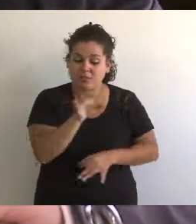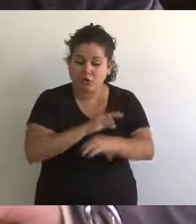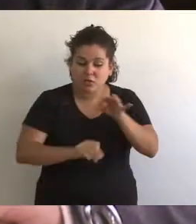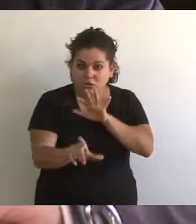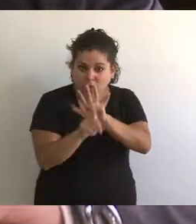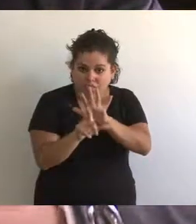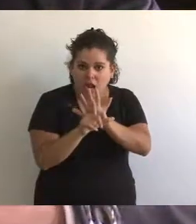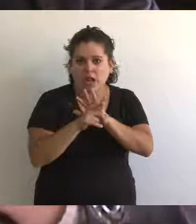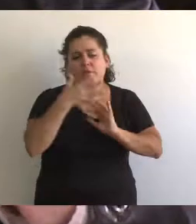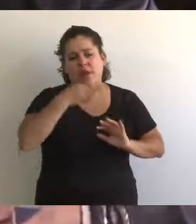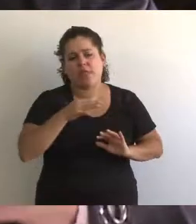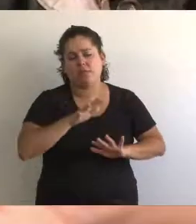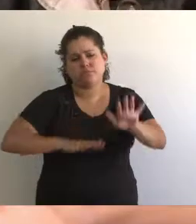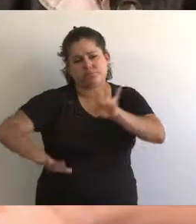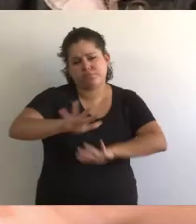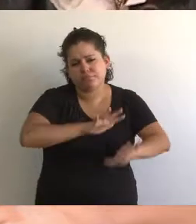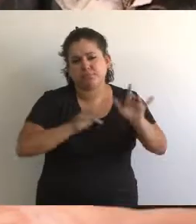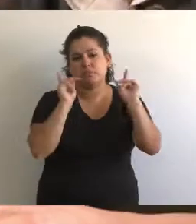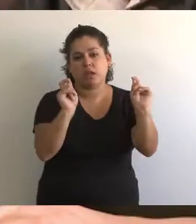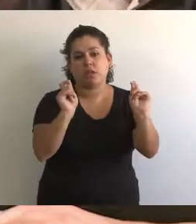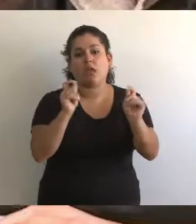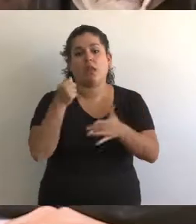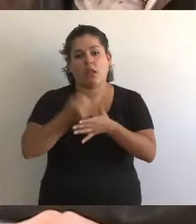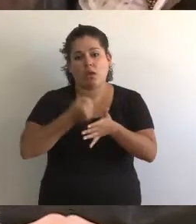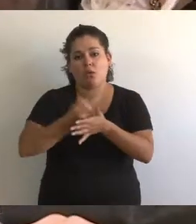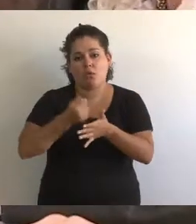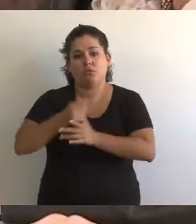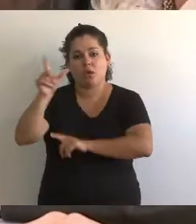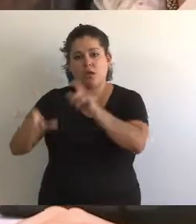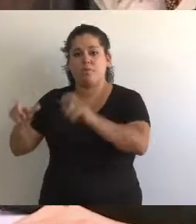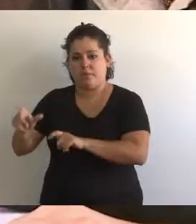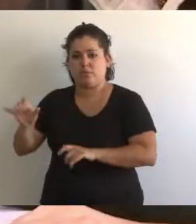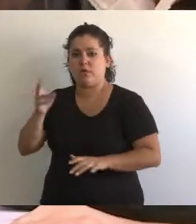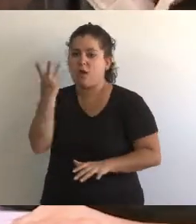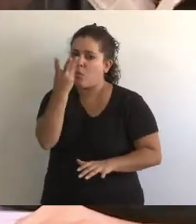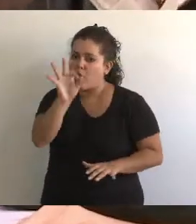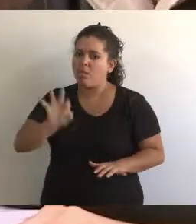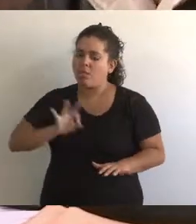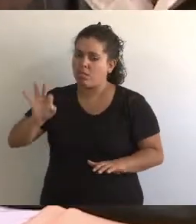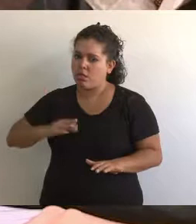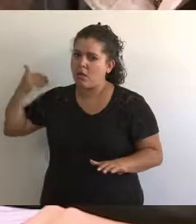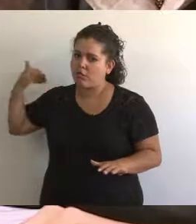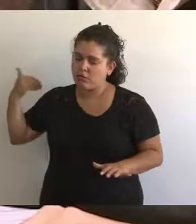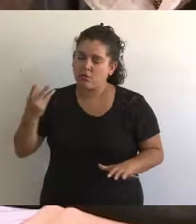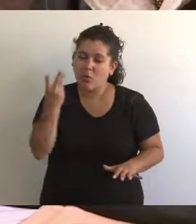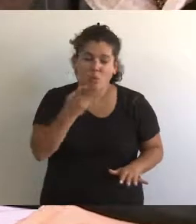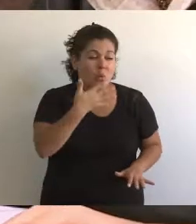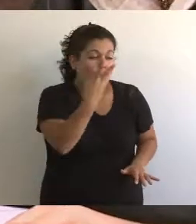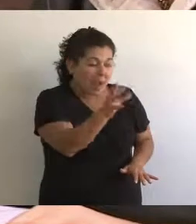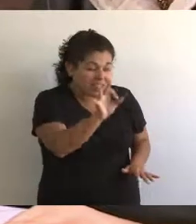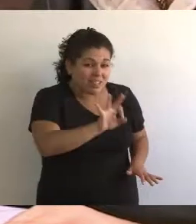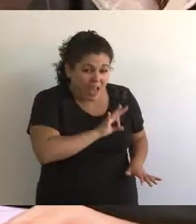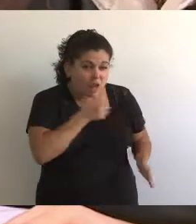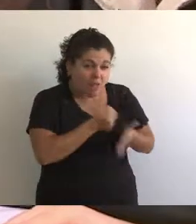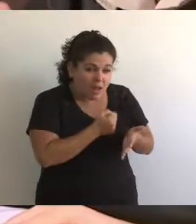ley fue construido, elaborado, pensado y producto de la lucha de más de 40 años de las trabajadoras sociales de la Argentina.